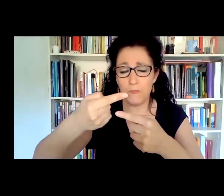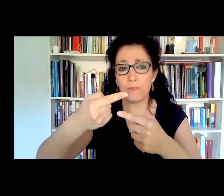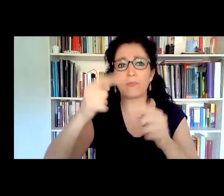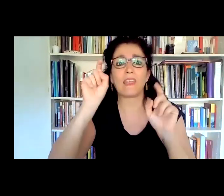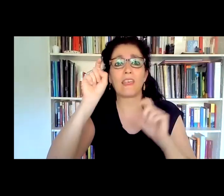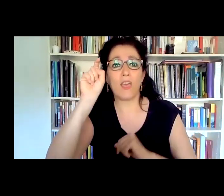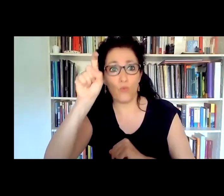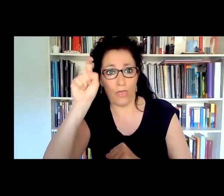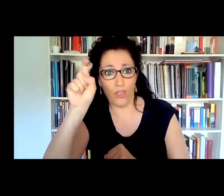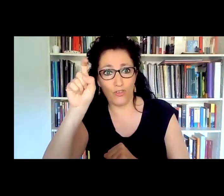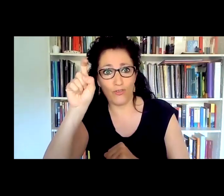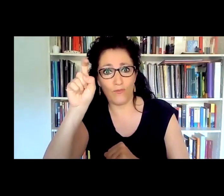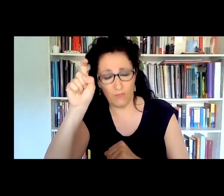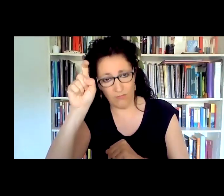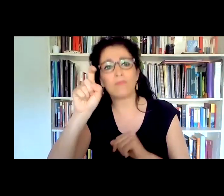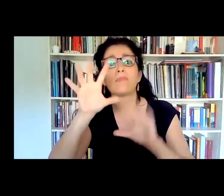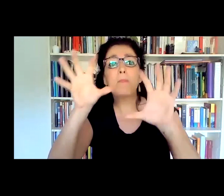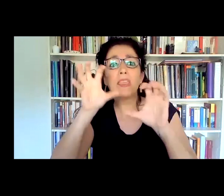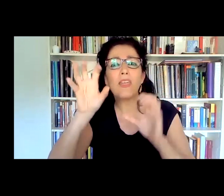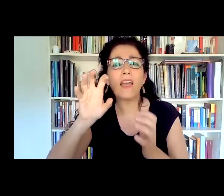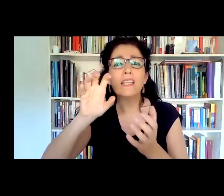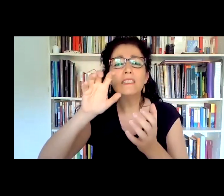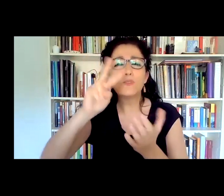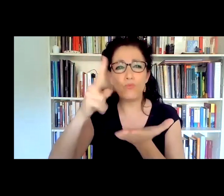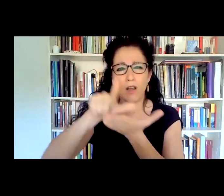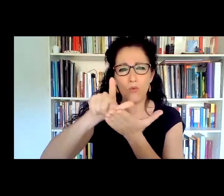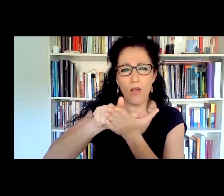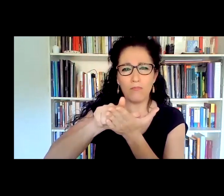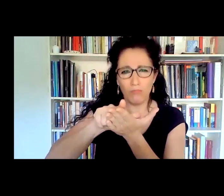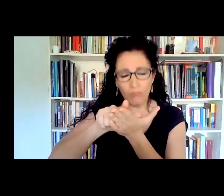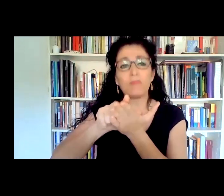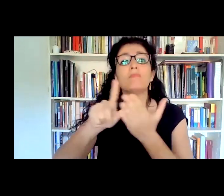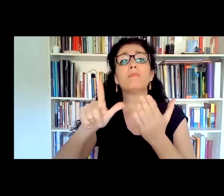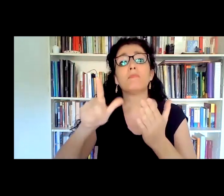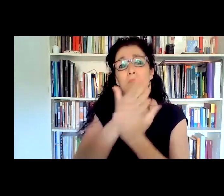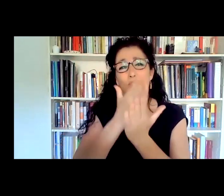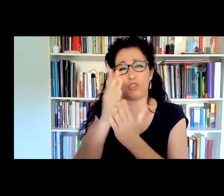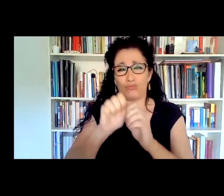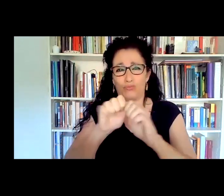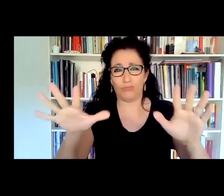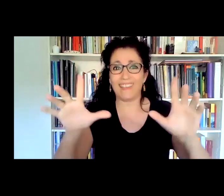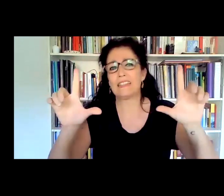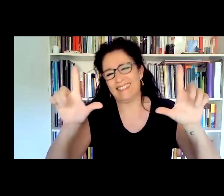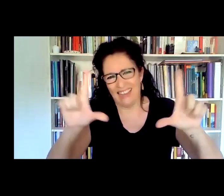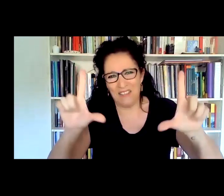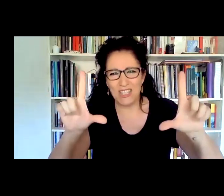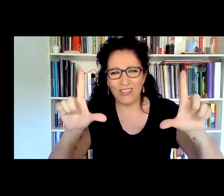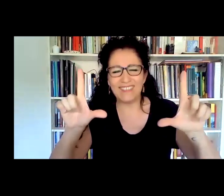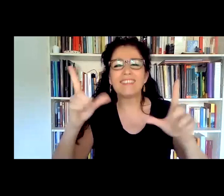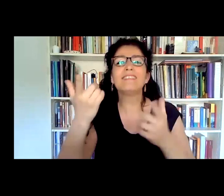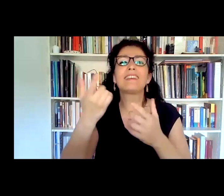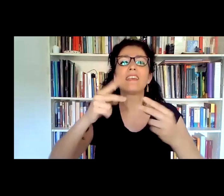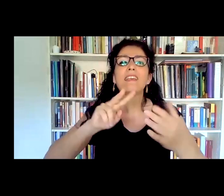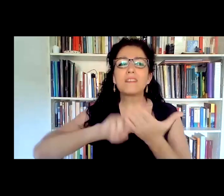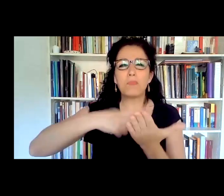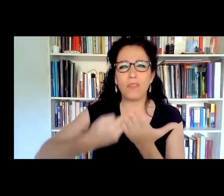comparación con estos índices. Están recogidas transmisión intergeneracional, empleo de